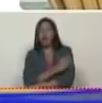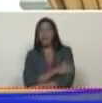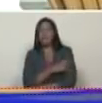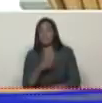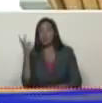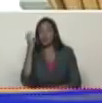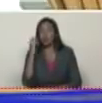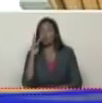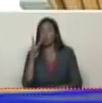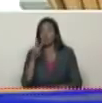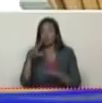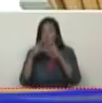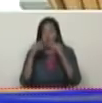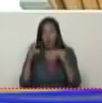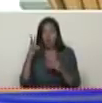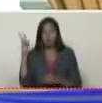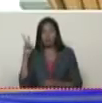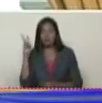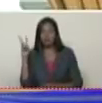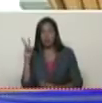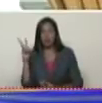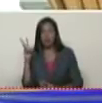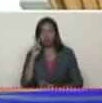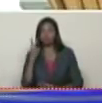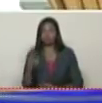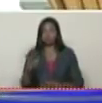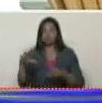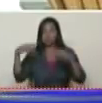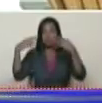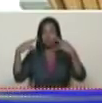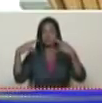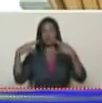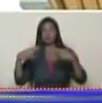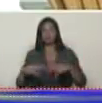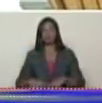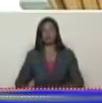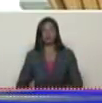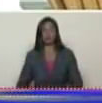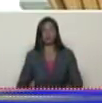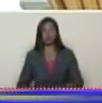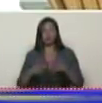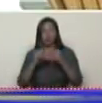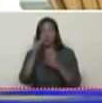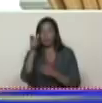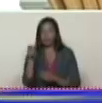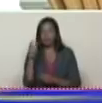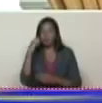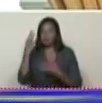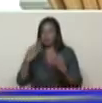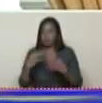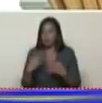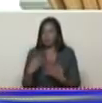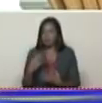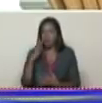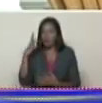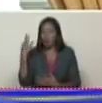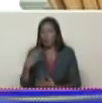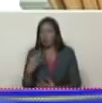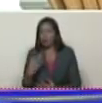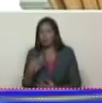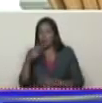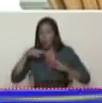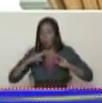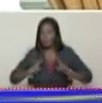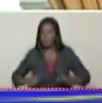Escúchenme bien, los venezolanos de bien, escúchenme bien. La gente honesta, sincera, la gente